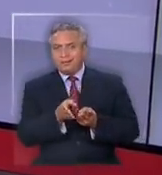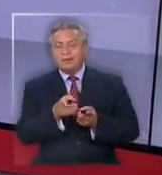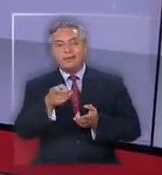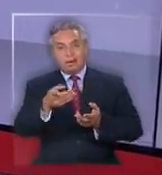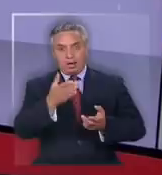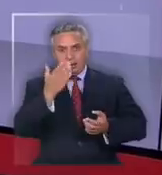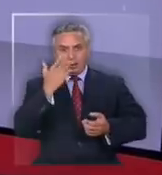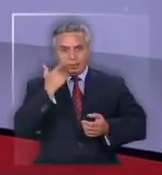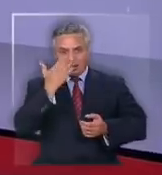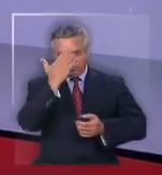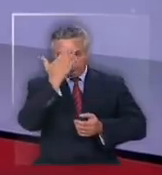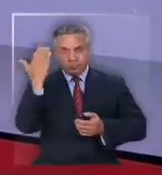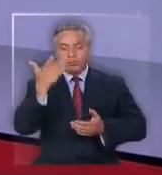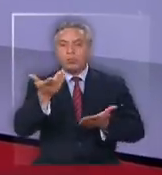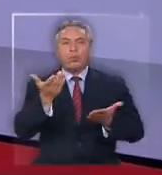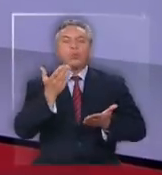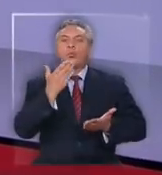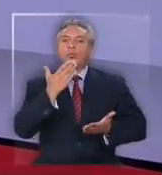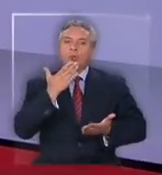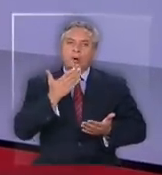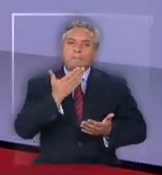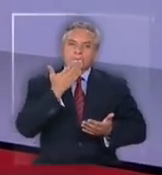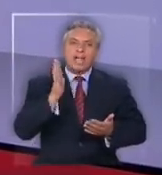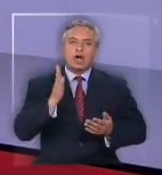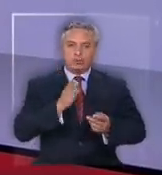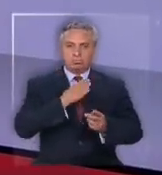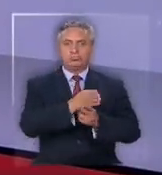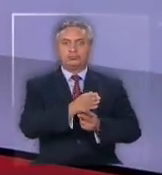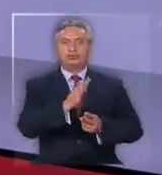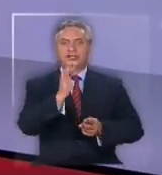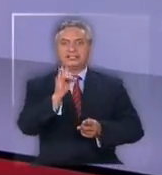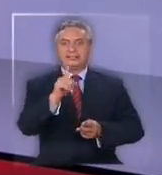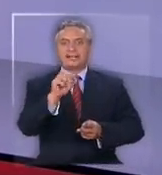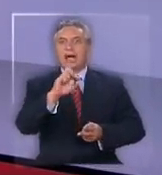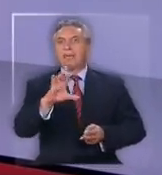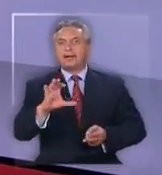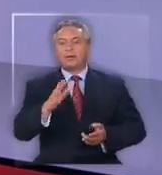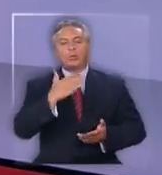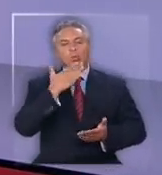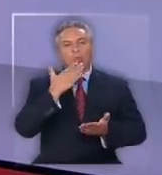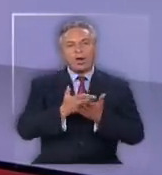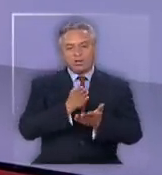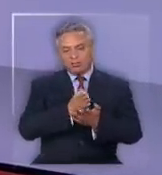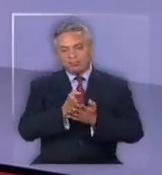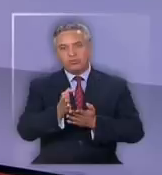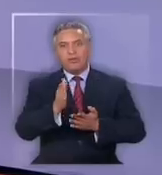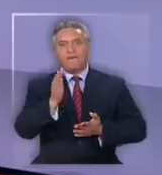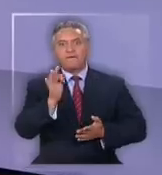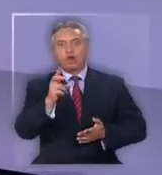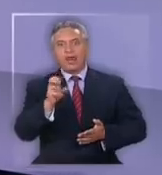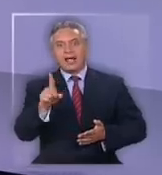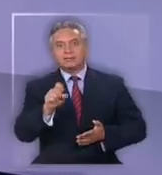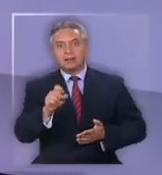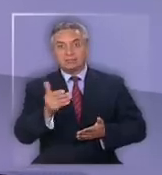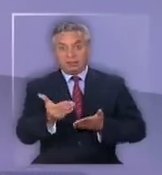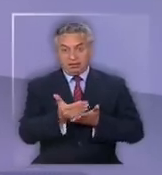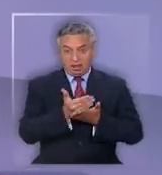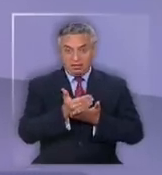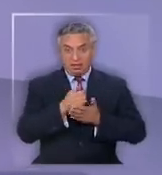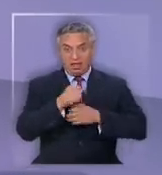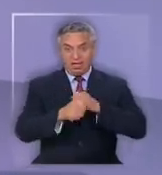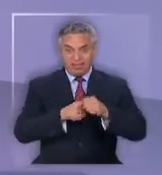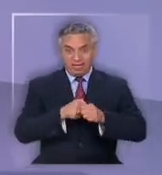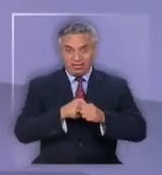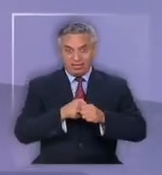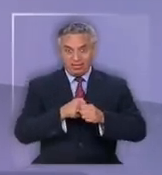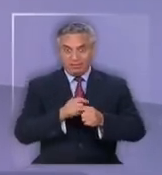los expertos, ¿cuándo conviene, por ejemplo, estar en ISAPRE y cuándo conviene estar en FONASA? ¿Influye la edad, las cargas o el sueldo? Lo vemos en